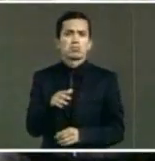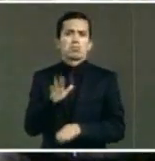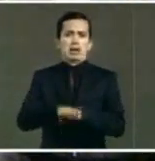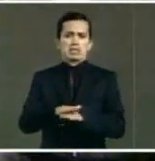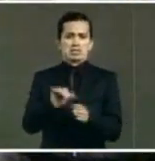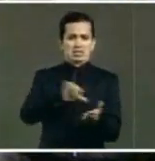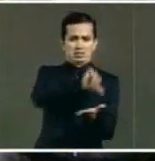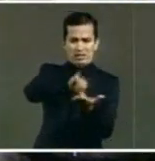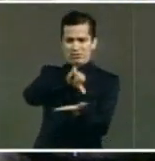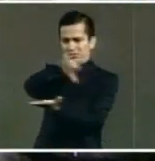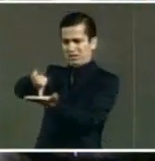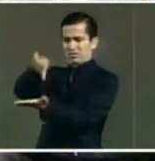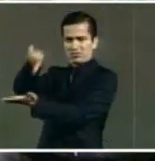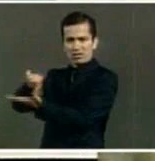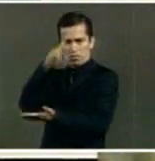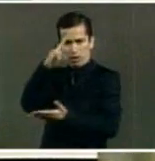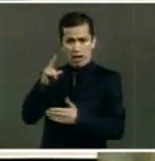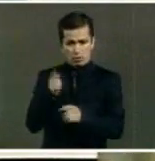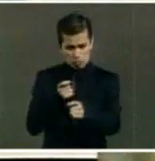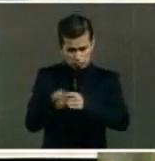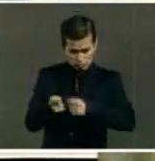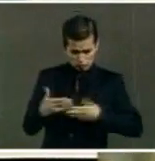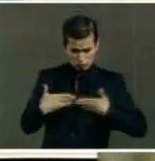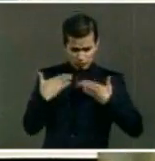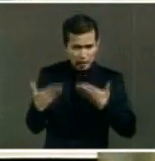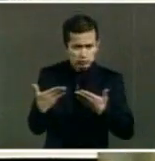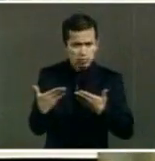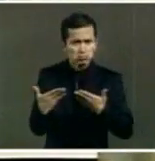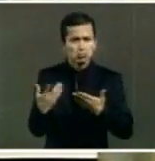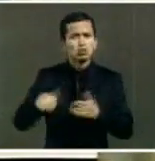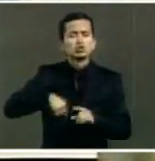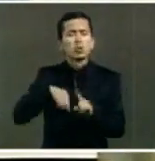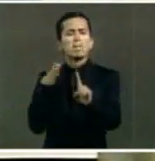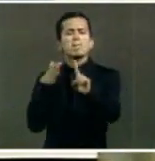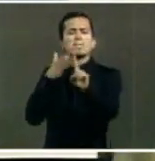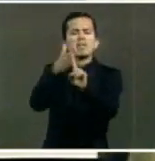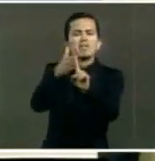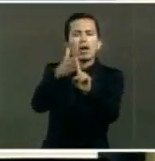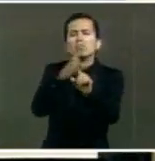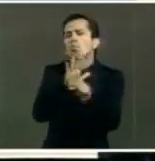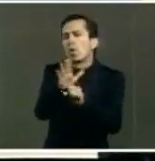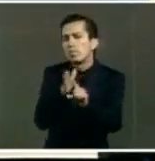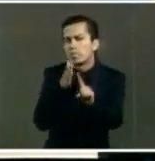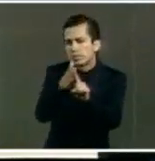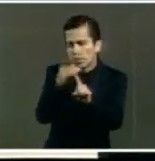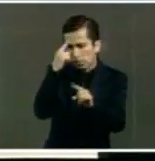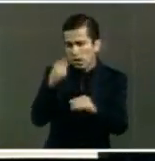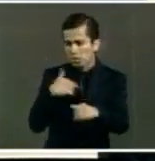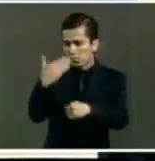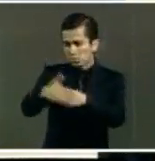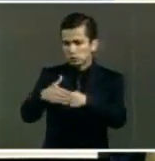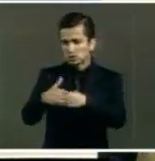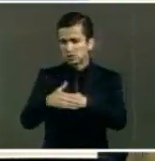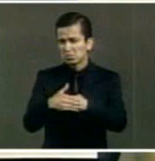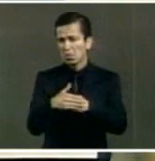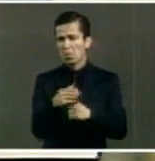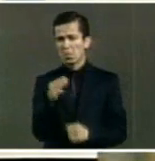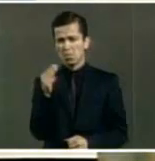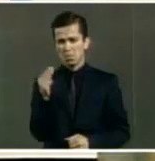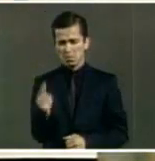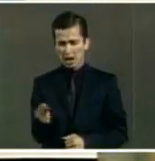confianza a nivel estatal y nos pongamos una meta, que a más tardar en el mes de mayo del próximo